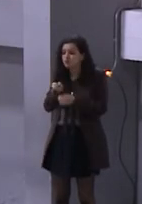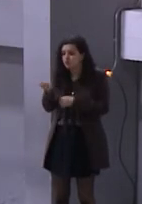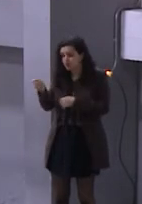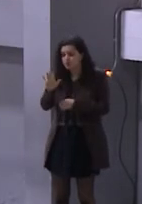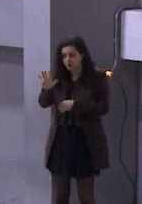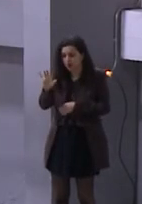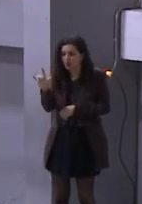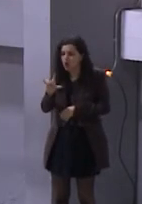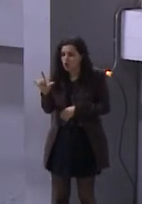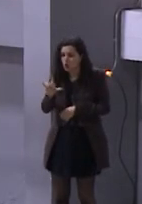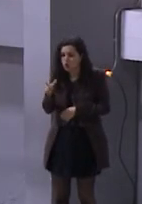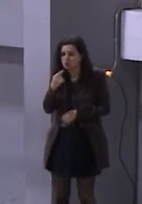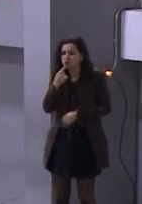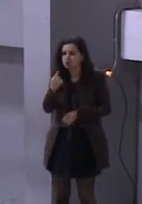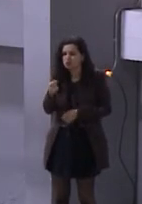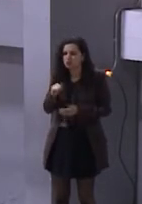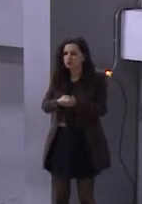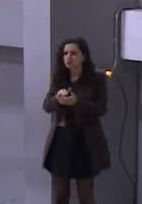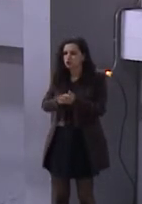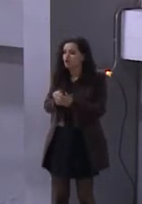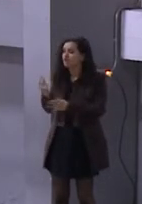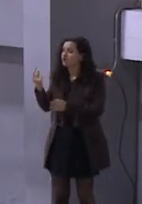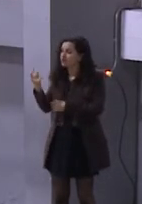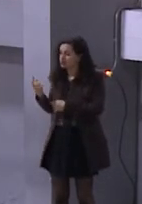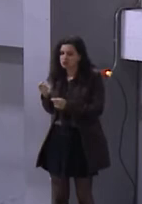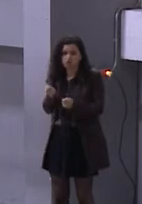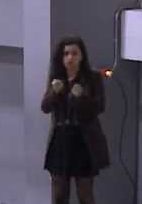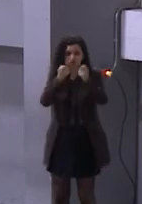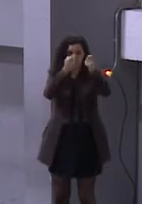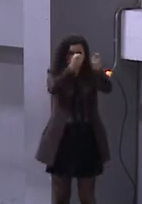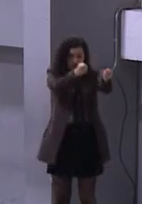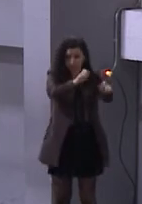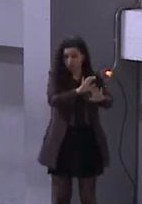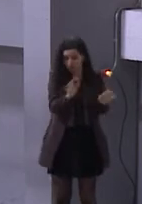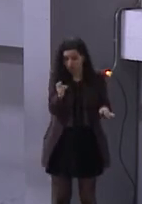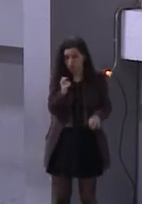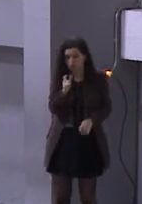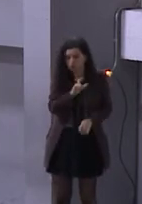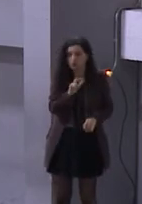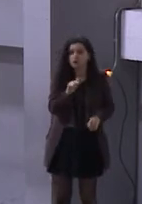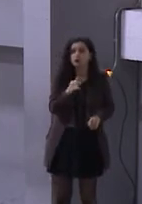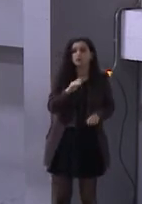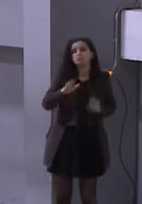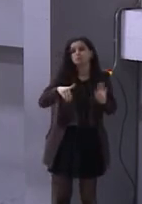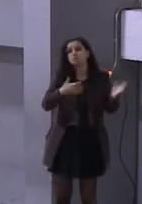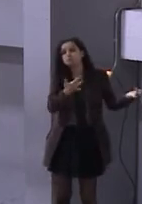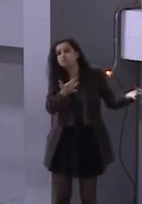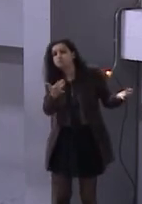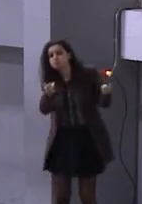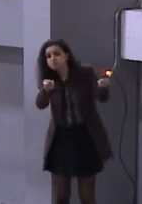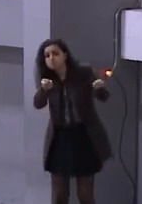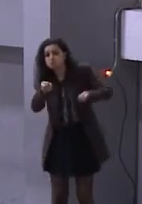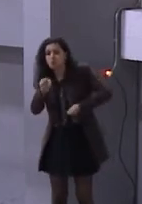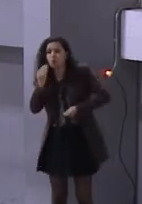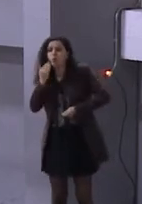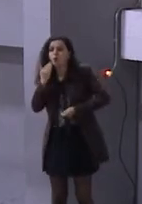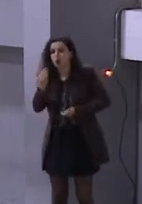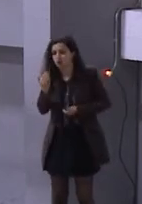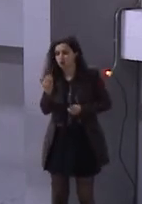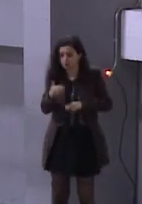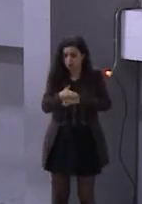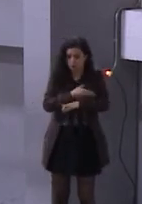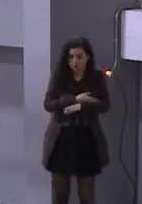entregamos el registro de los faltantes. Vamos a ver cuánto nos entregan de esto que les acabé de